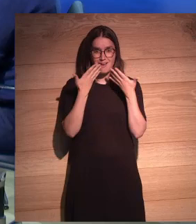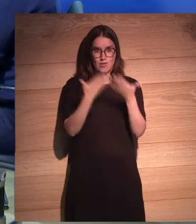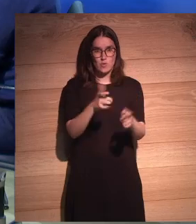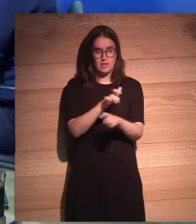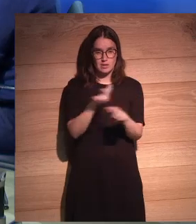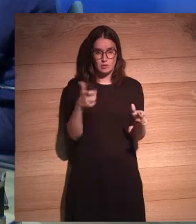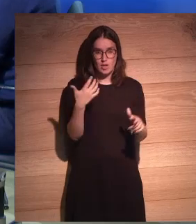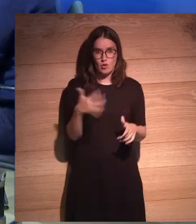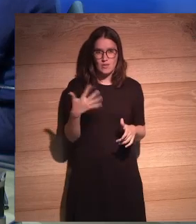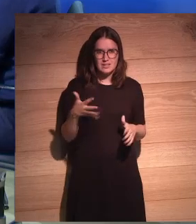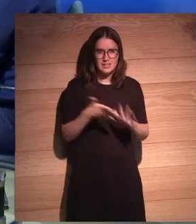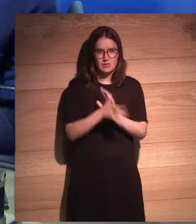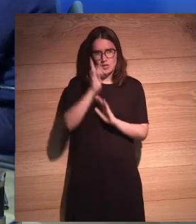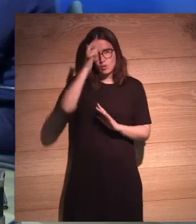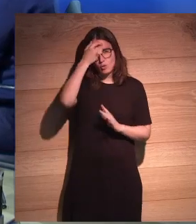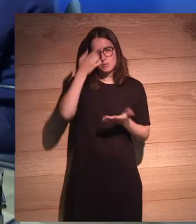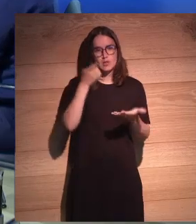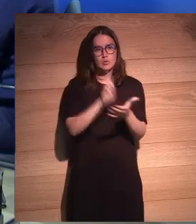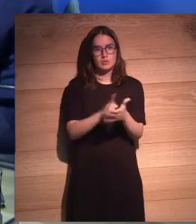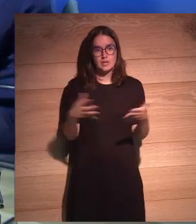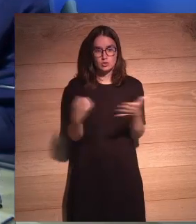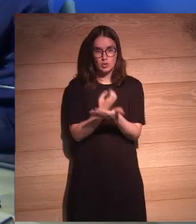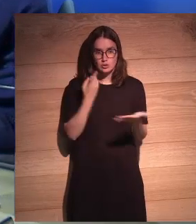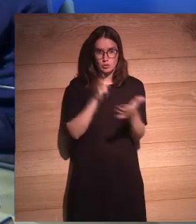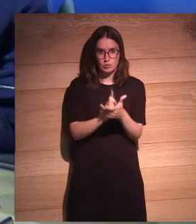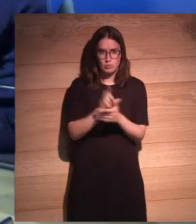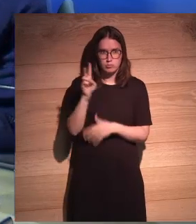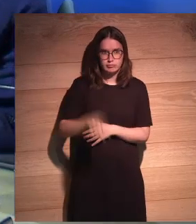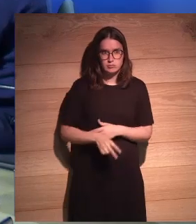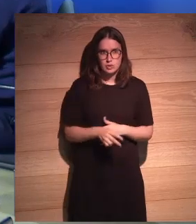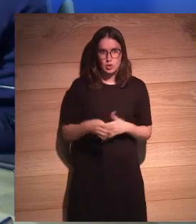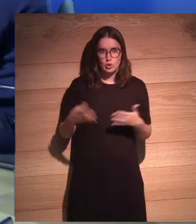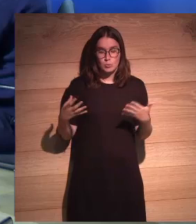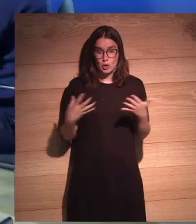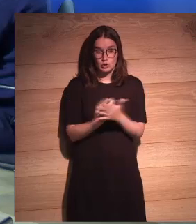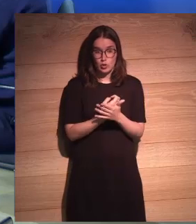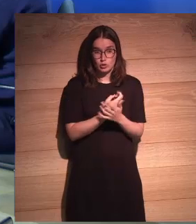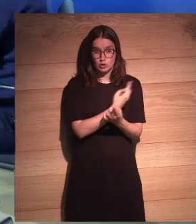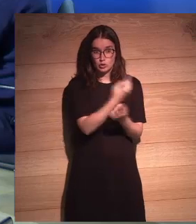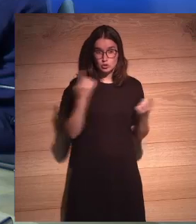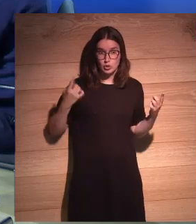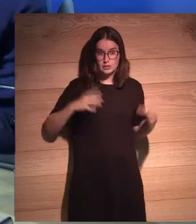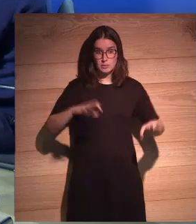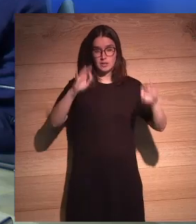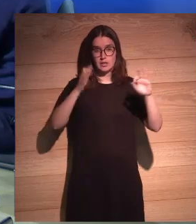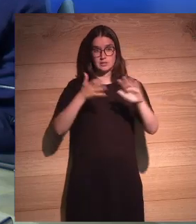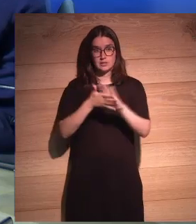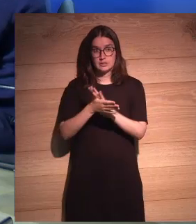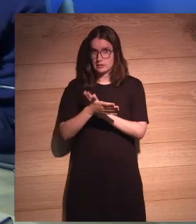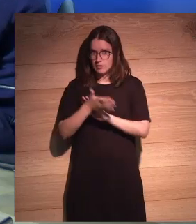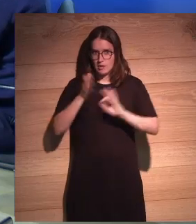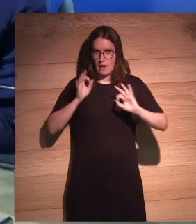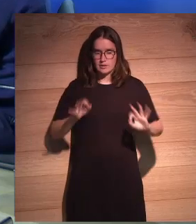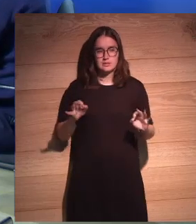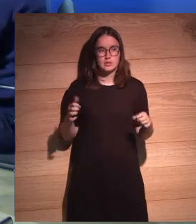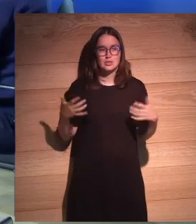gente de donde esté significa un concepto de inclusividad donde todos somos inclusivos, donde todo el mundo somos especiales. Antes se decía tenemos algún tipo de cuestión. Lo